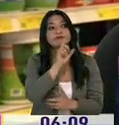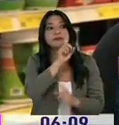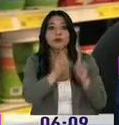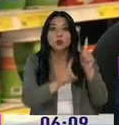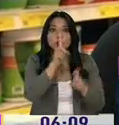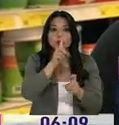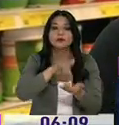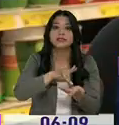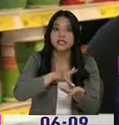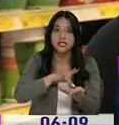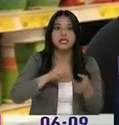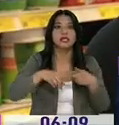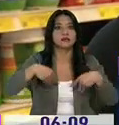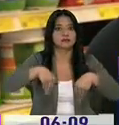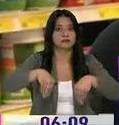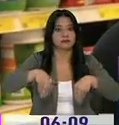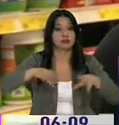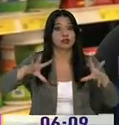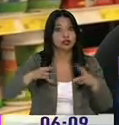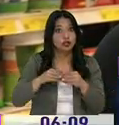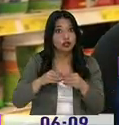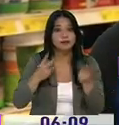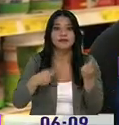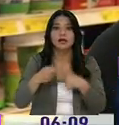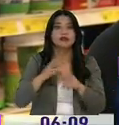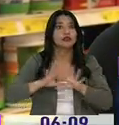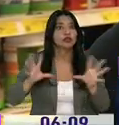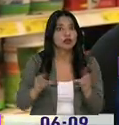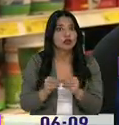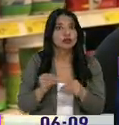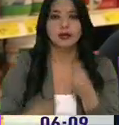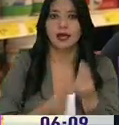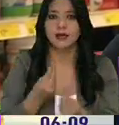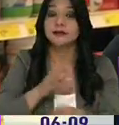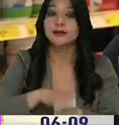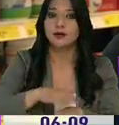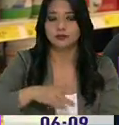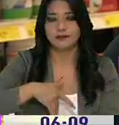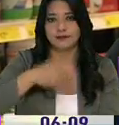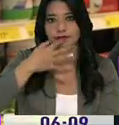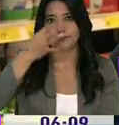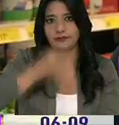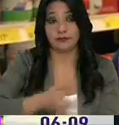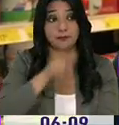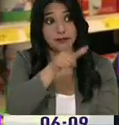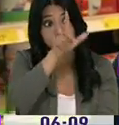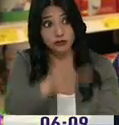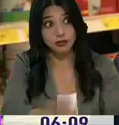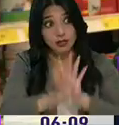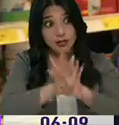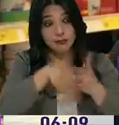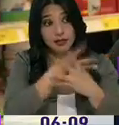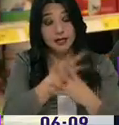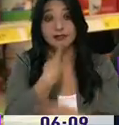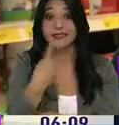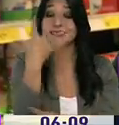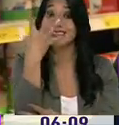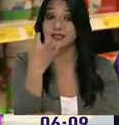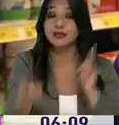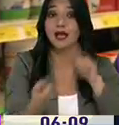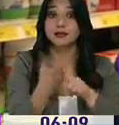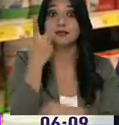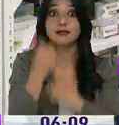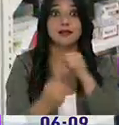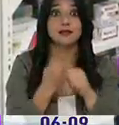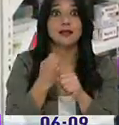supermercados, de que la especulación de precios es sancionada por el COIP con pena privativa de libertad de 15 a 30